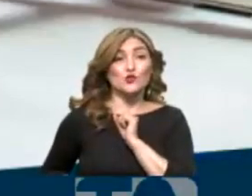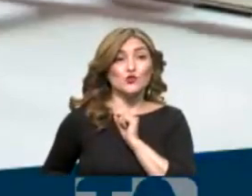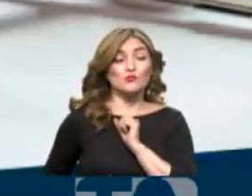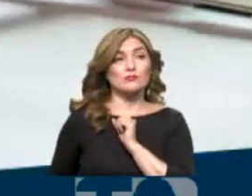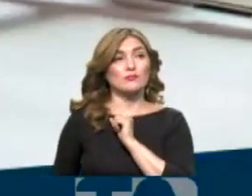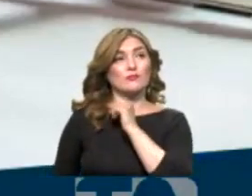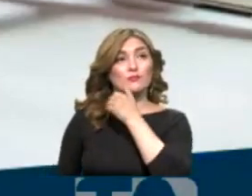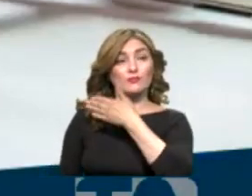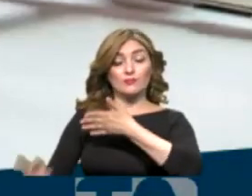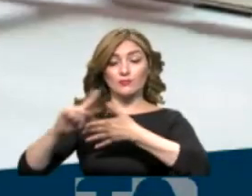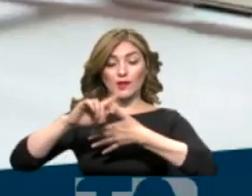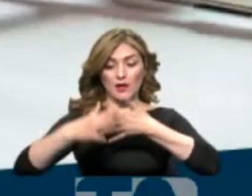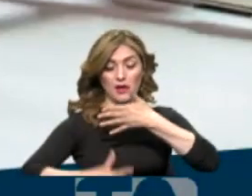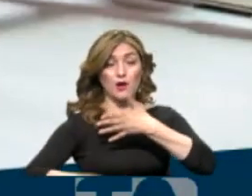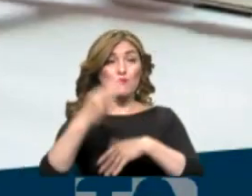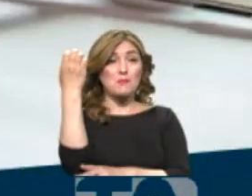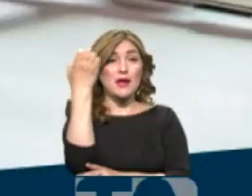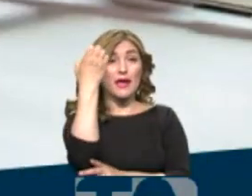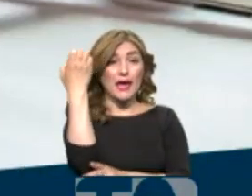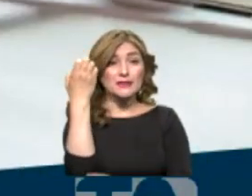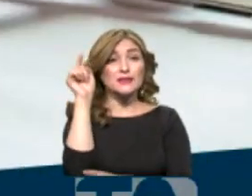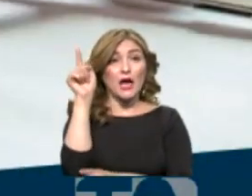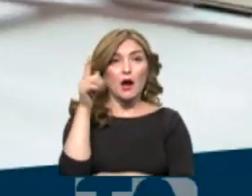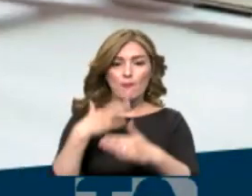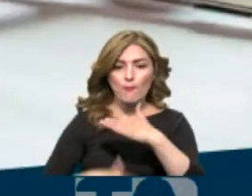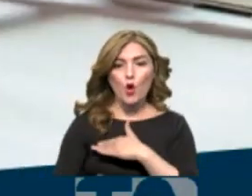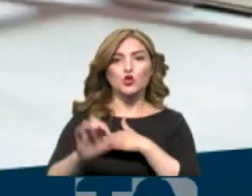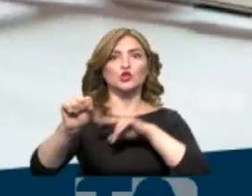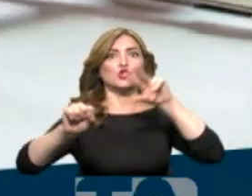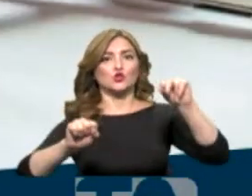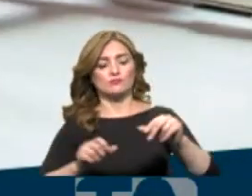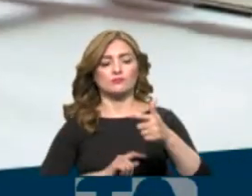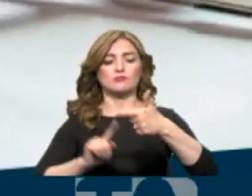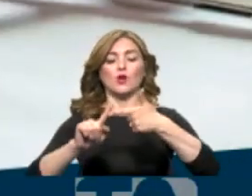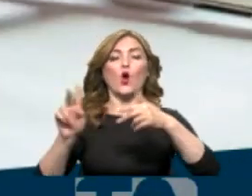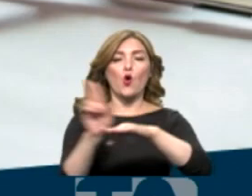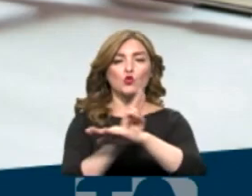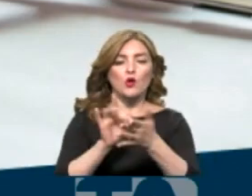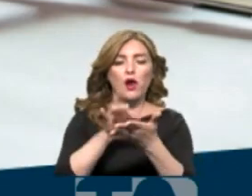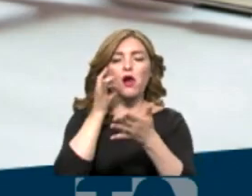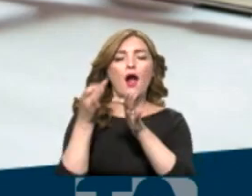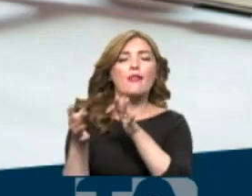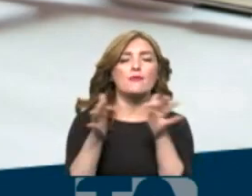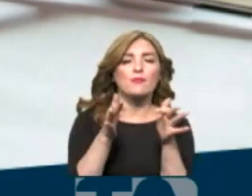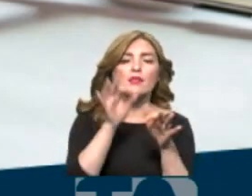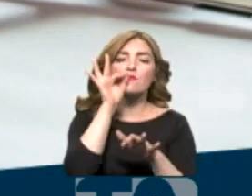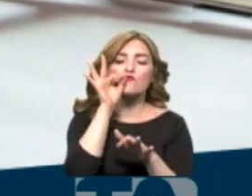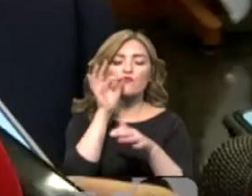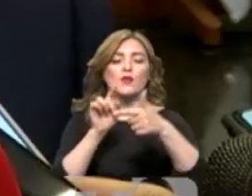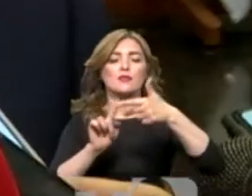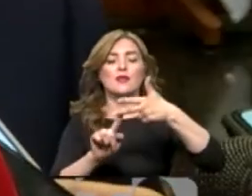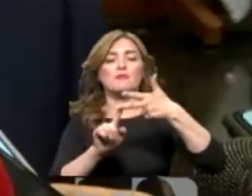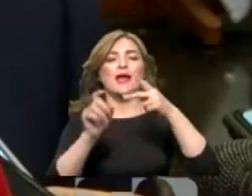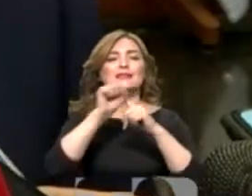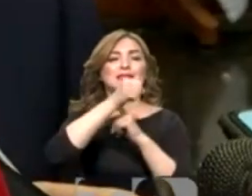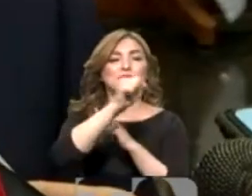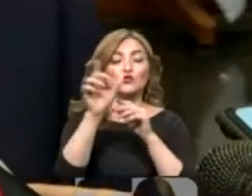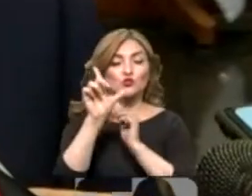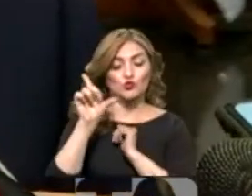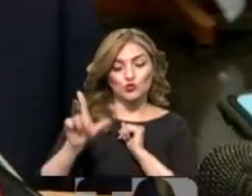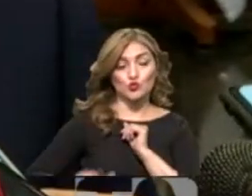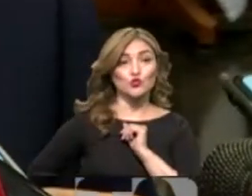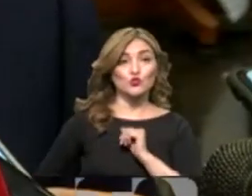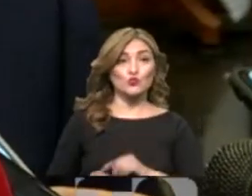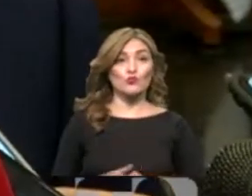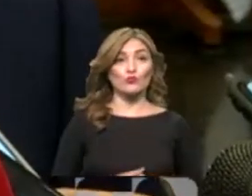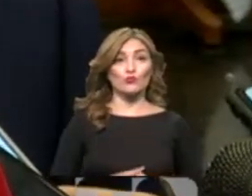Entre ellos, el aborto en emergencias obstétricas, el uso medicinal del cannabis y el sistema de salud. Algunos temas más,